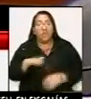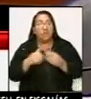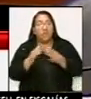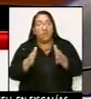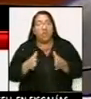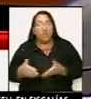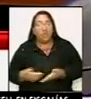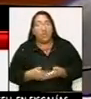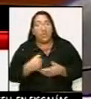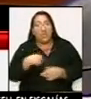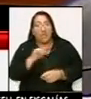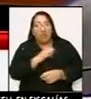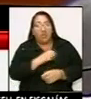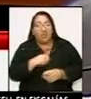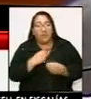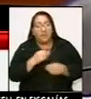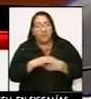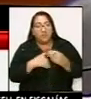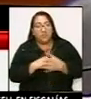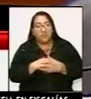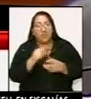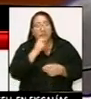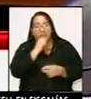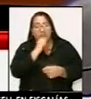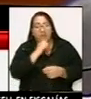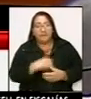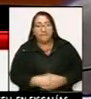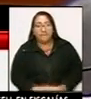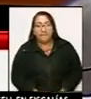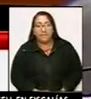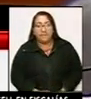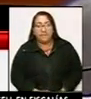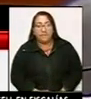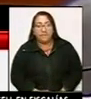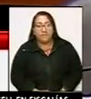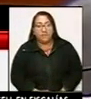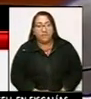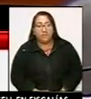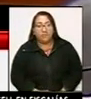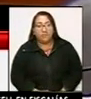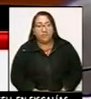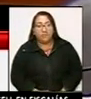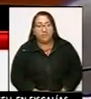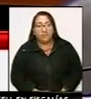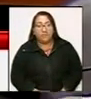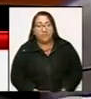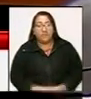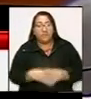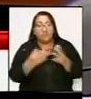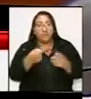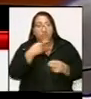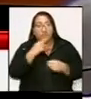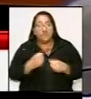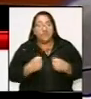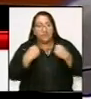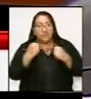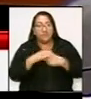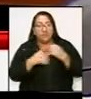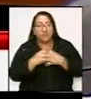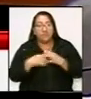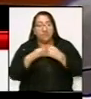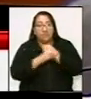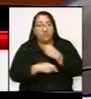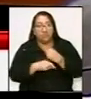instituciones del Estado como también en las privadas. Mi homenaje a las grandes mujeres luchadoras del